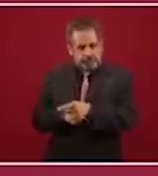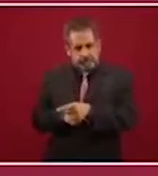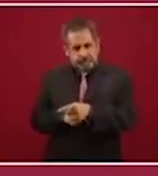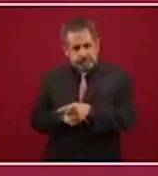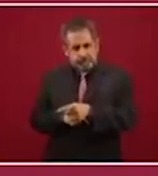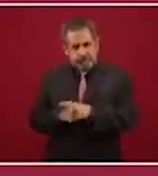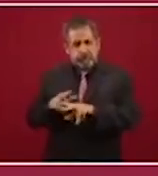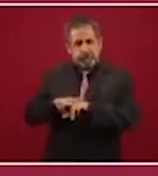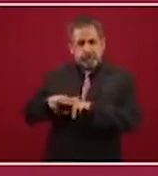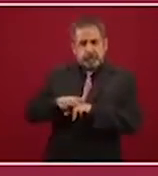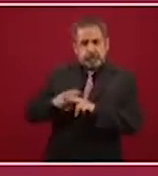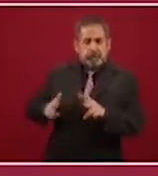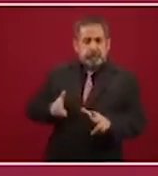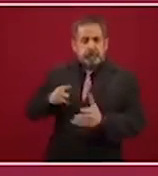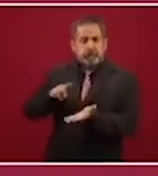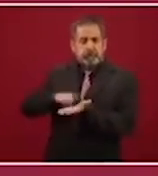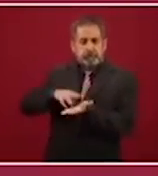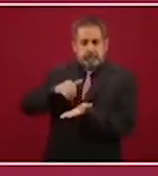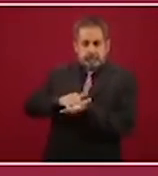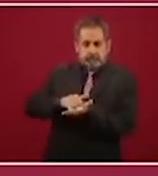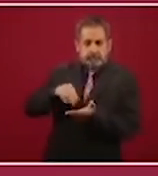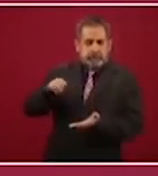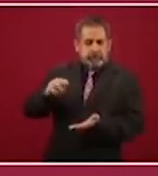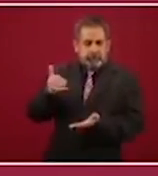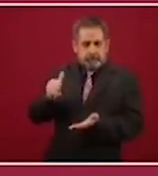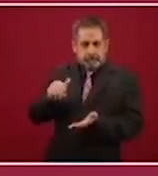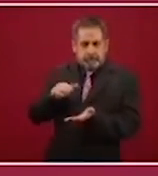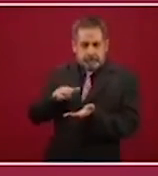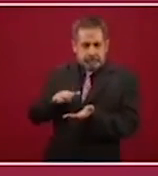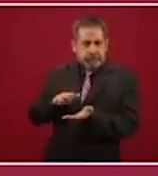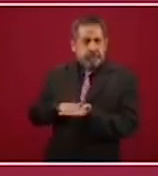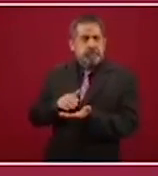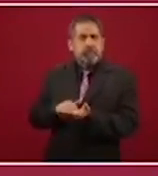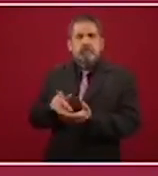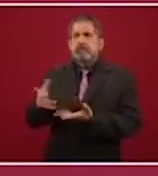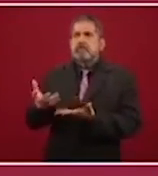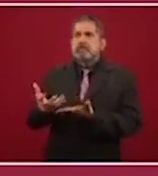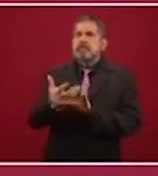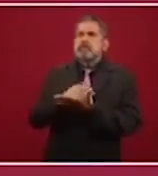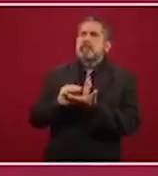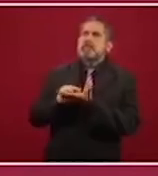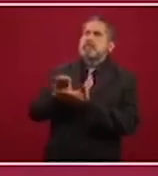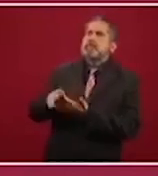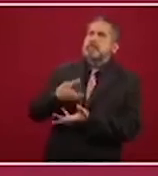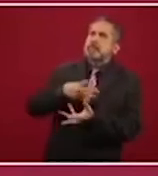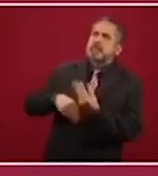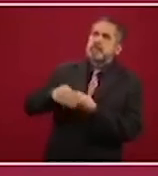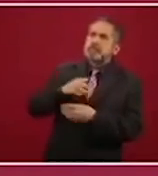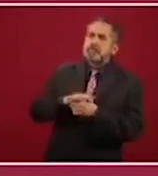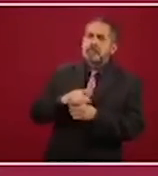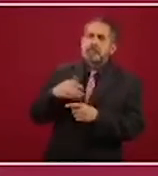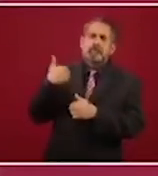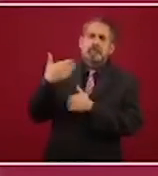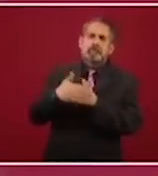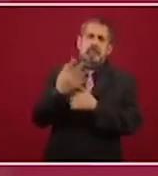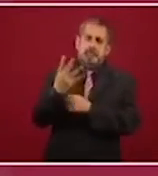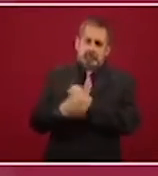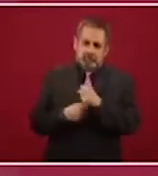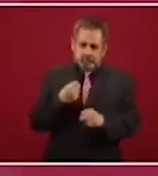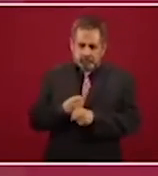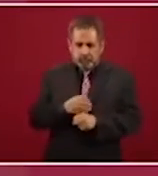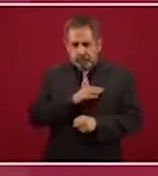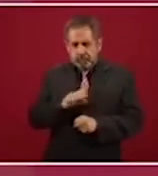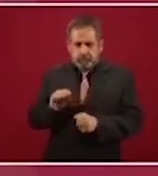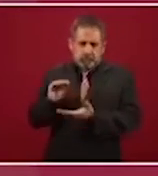del Tren Maya, va a tener una inversión en 4 años de alrededor